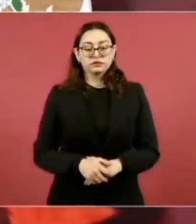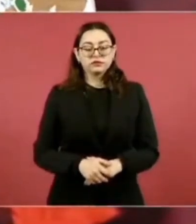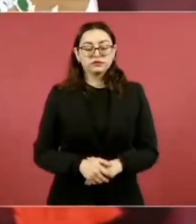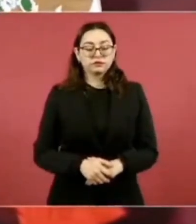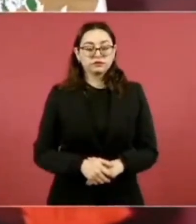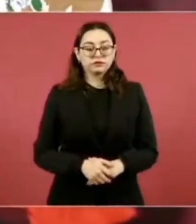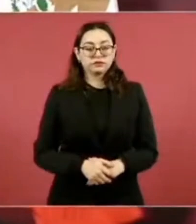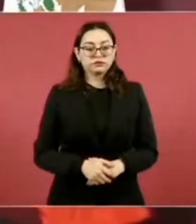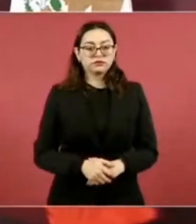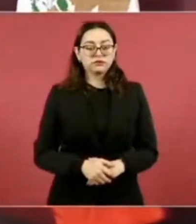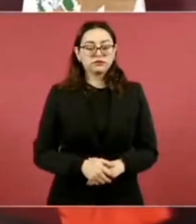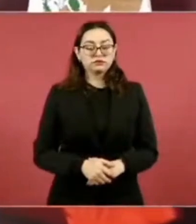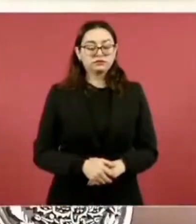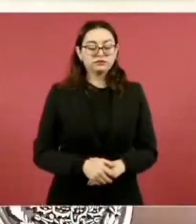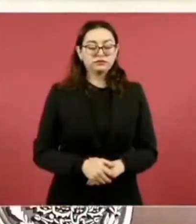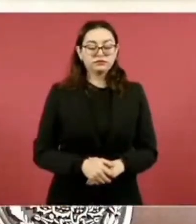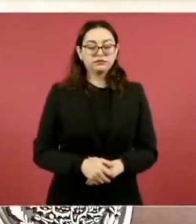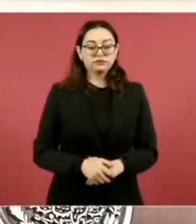está